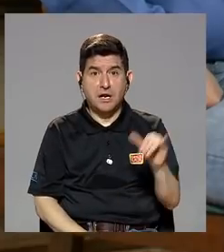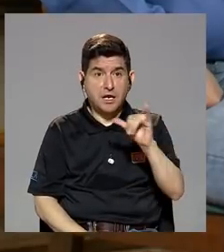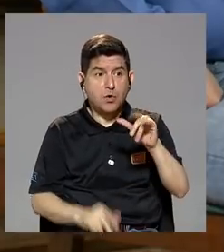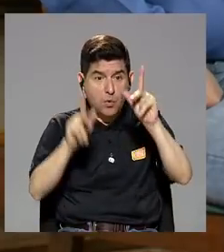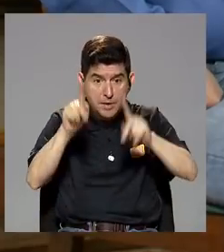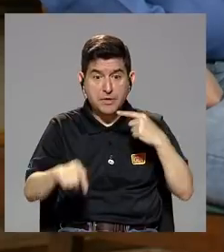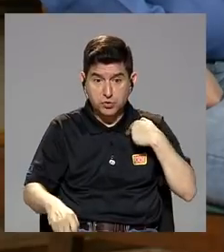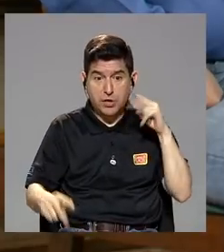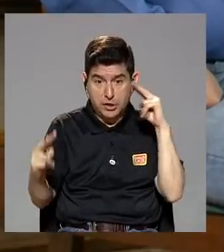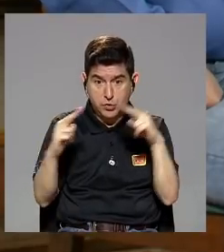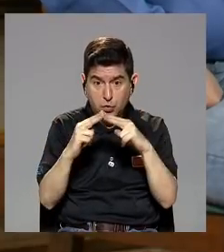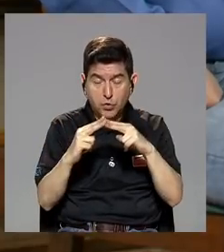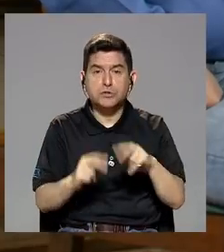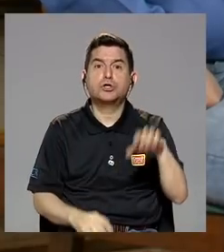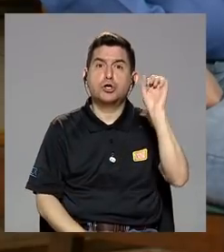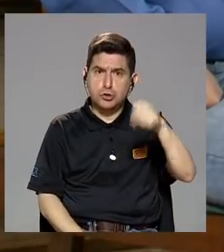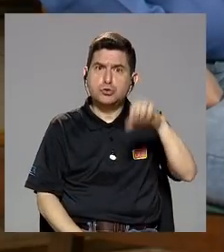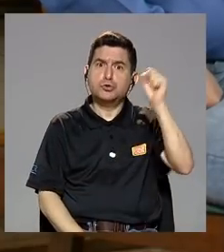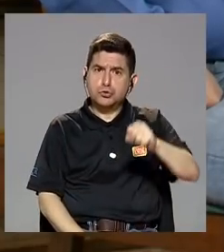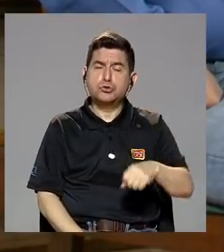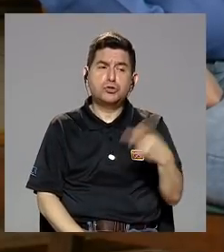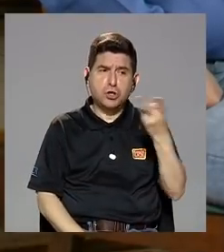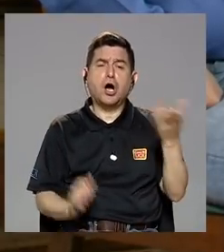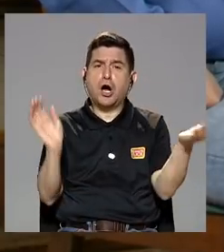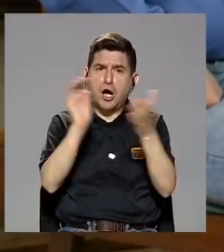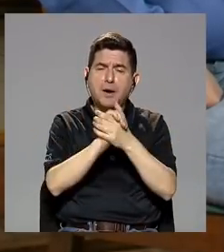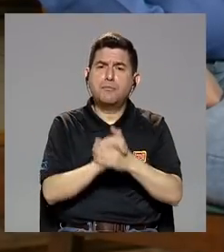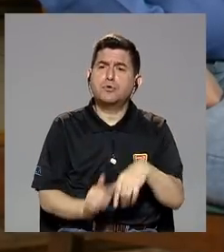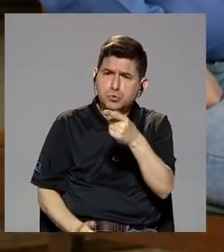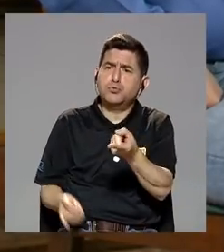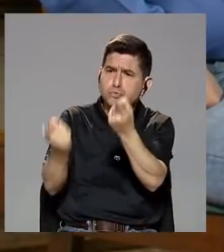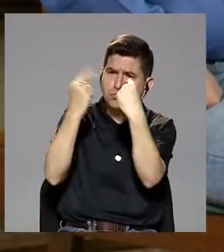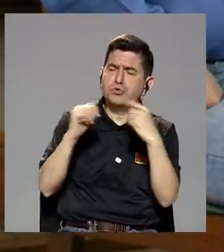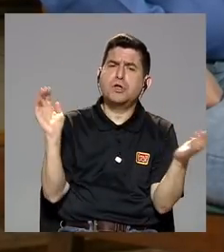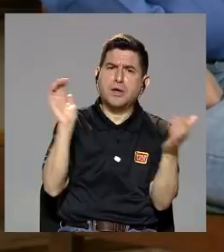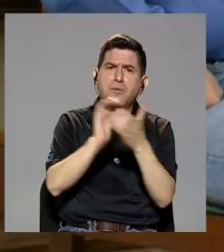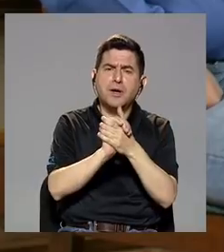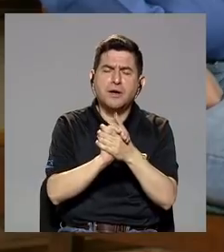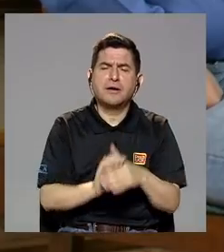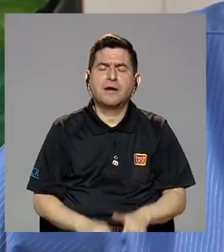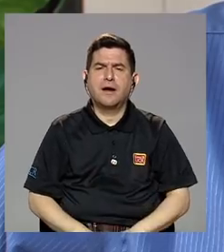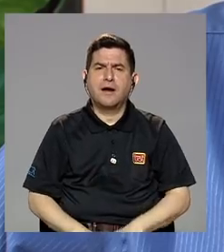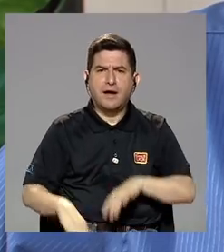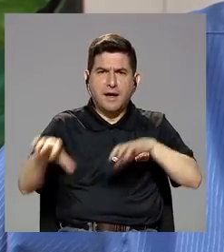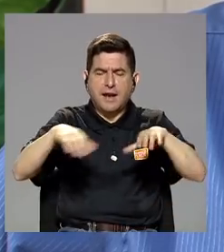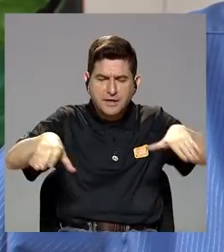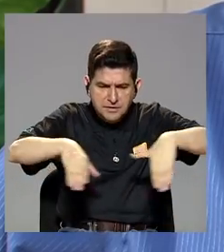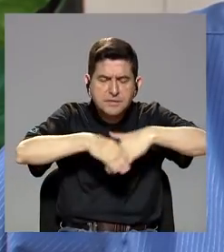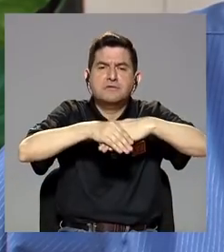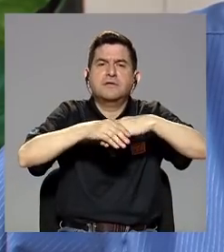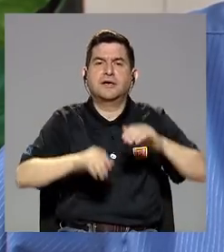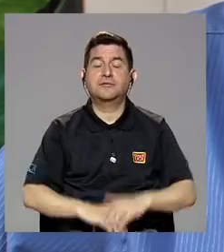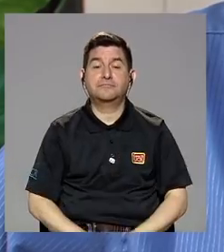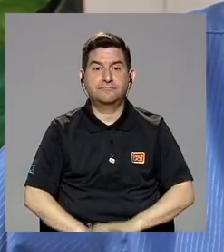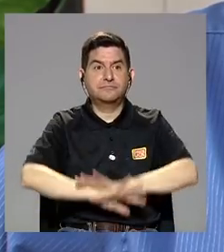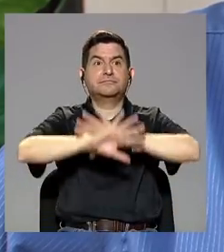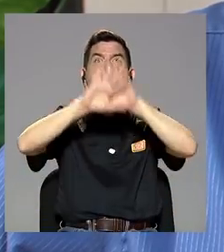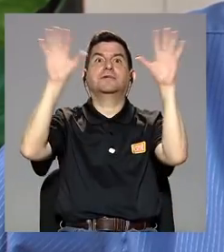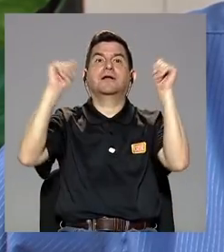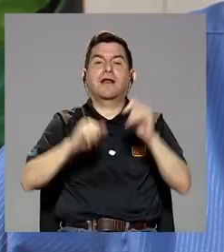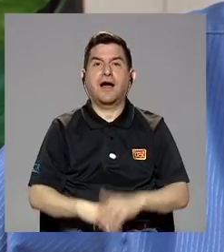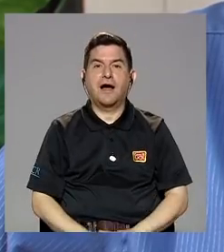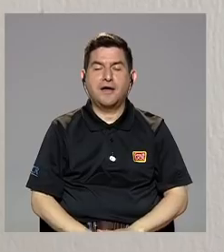desconozco toda la vida y quiero que vengas al máximo ni dios y el máximo mes entonces claro